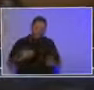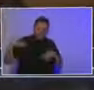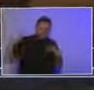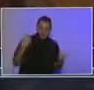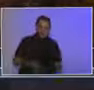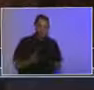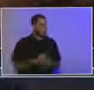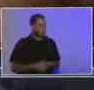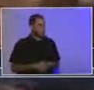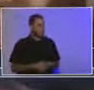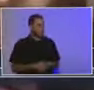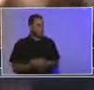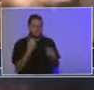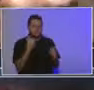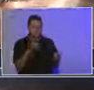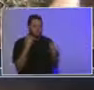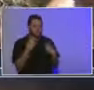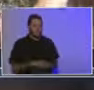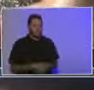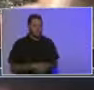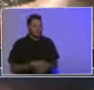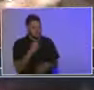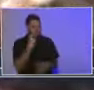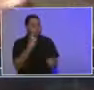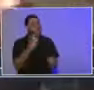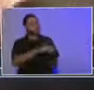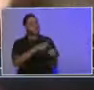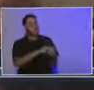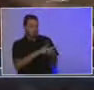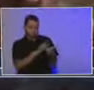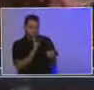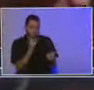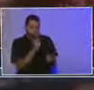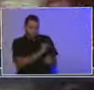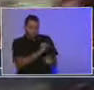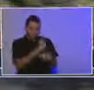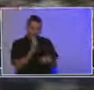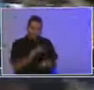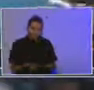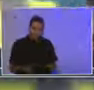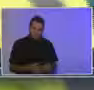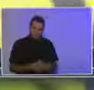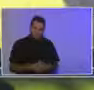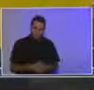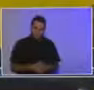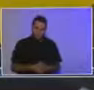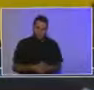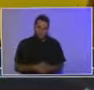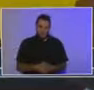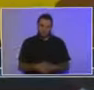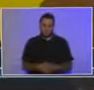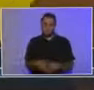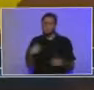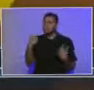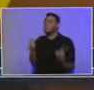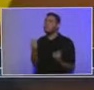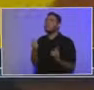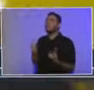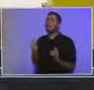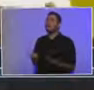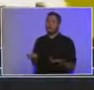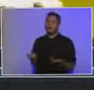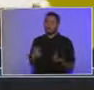Esa es la contestación tuya. ¿A eso te pagan el cheque que te pagan? Que era por número, ya no pasa. Ok, usted ya tiene número. ¿Qué yo voy a hacer? Yo llevo